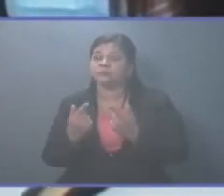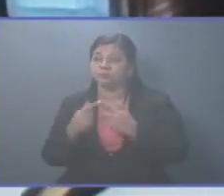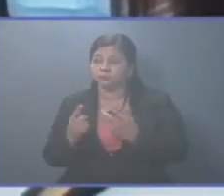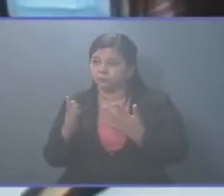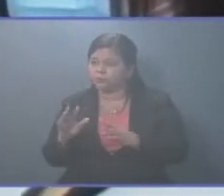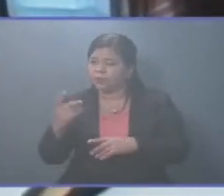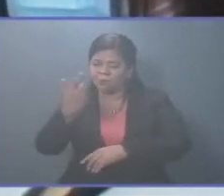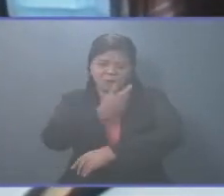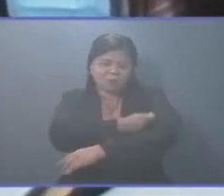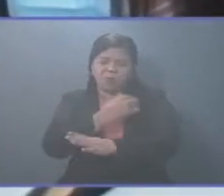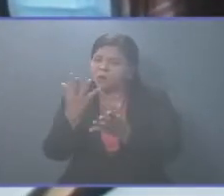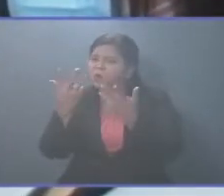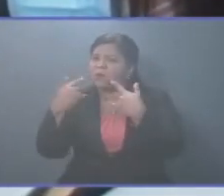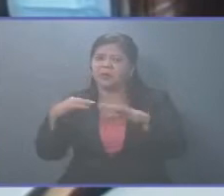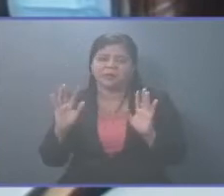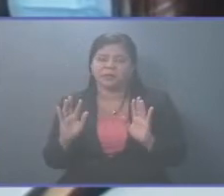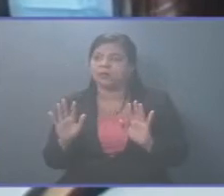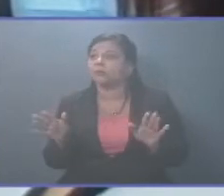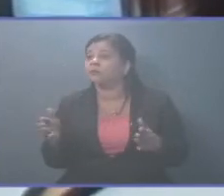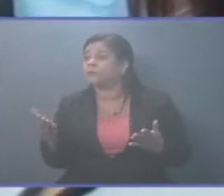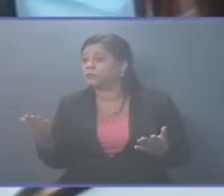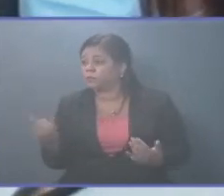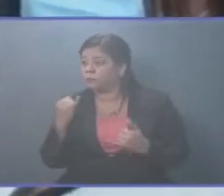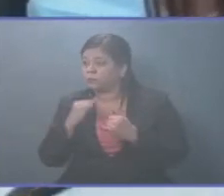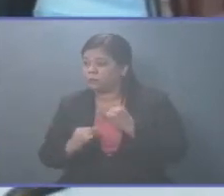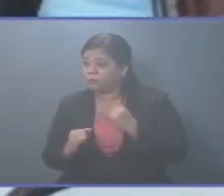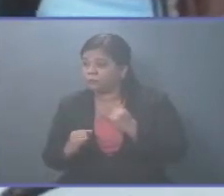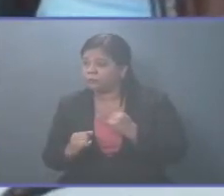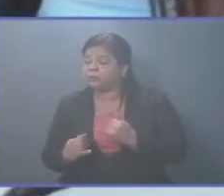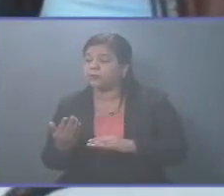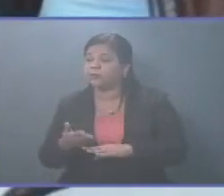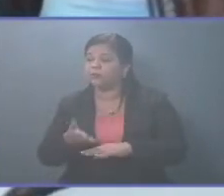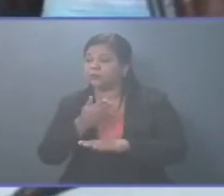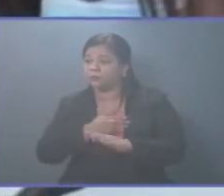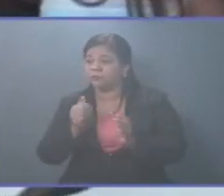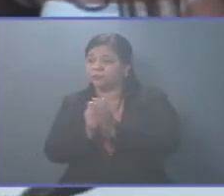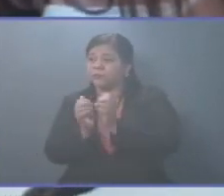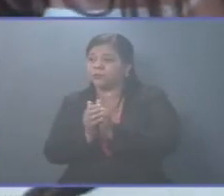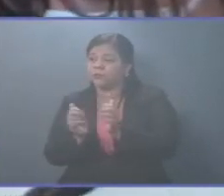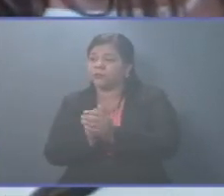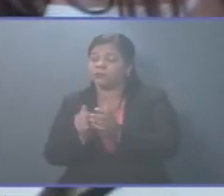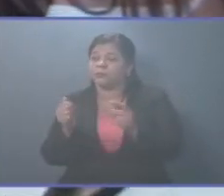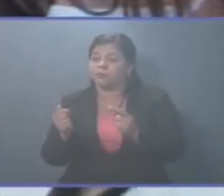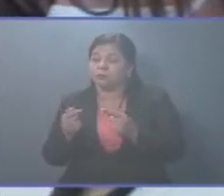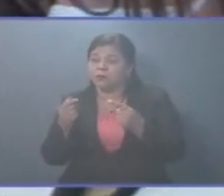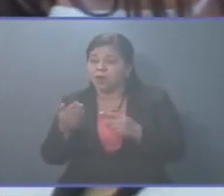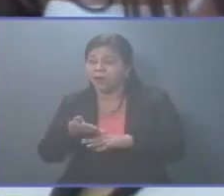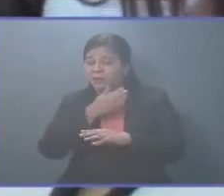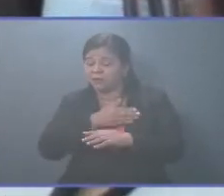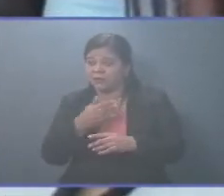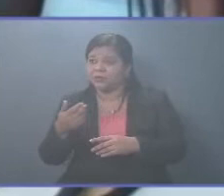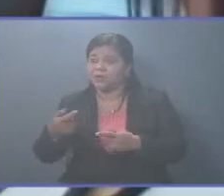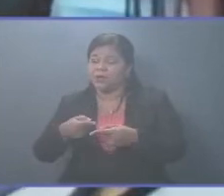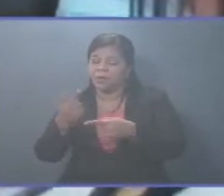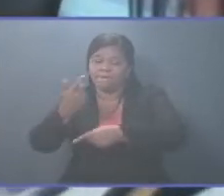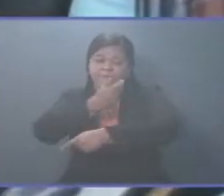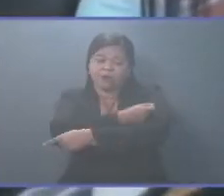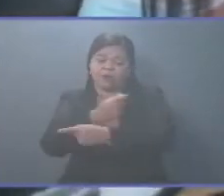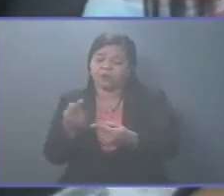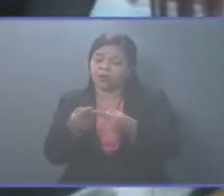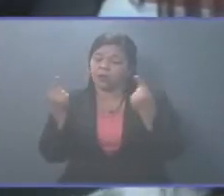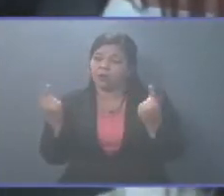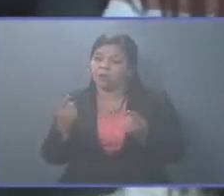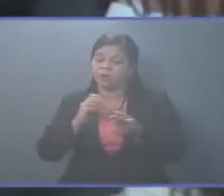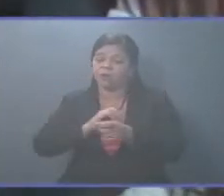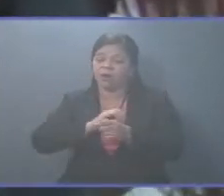Cualquiera. ¿Ya? Porque al final hubo también una discrepancia con la vacuna contra el virus de papiloma humano. ¿Ya?